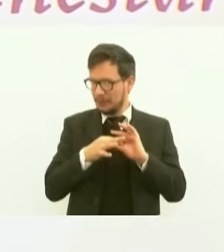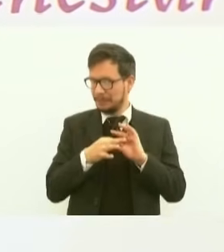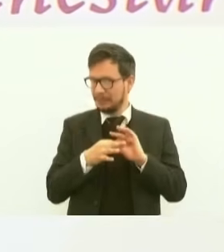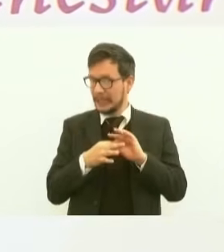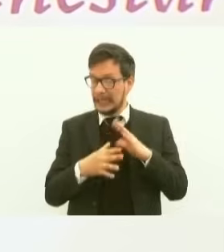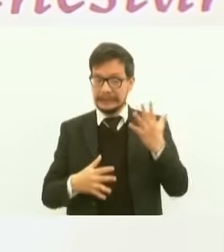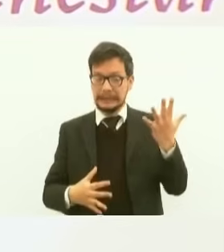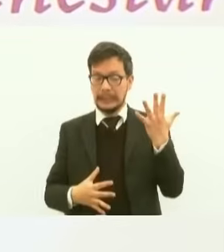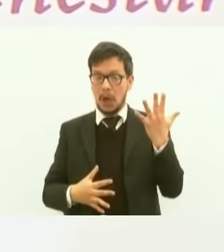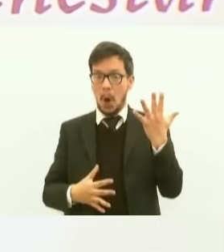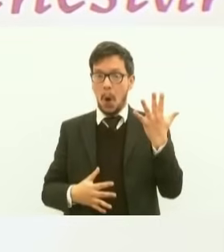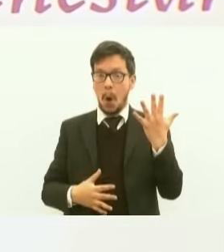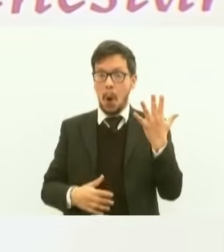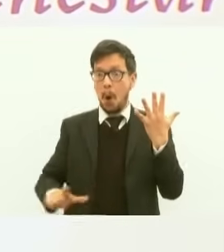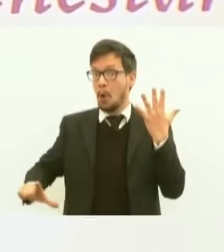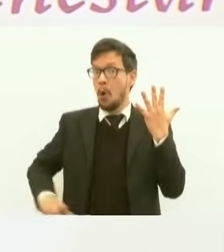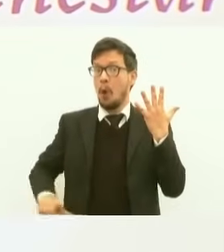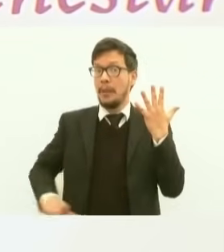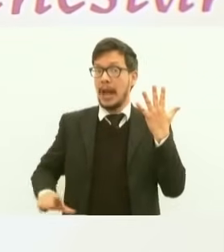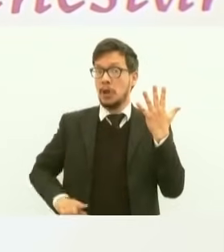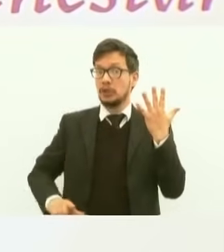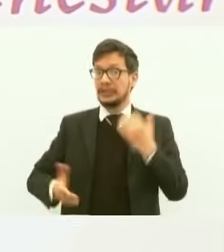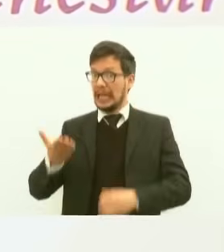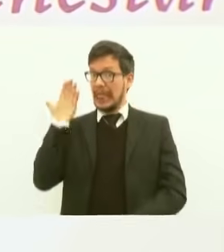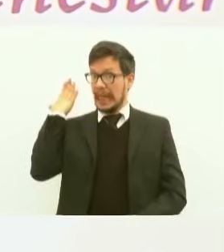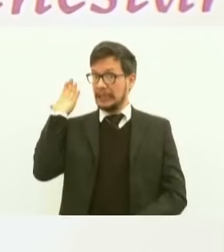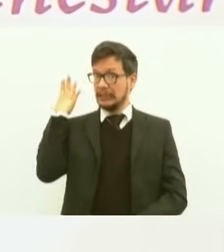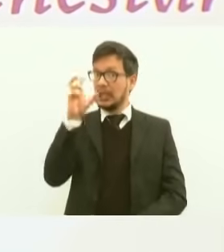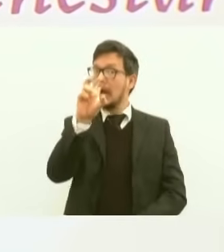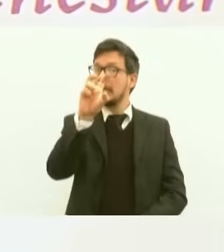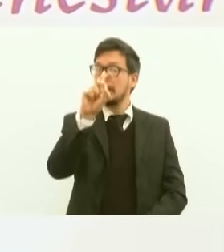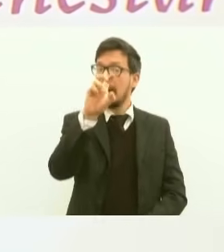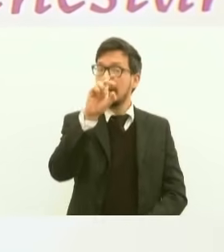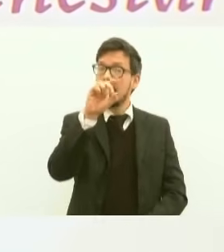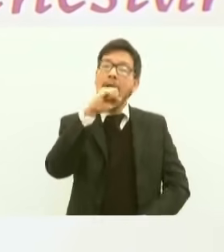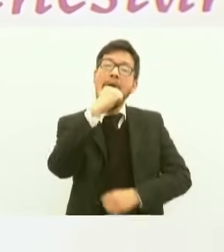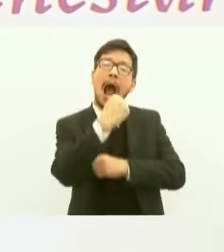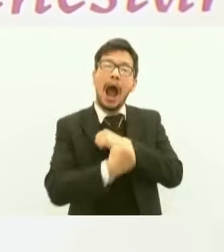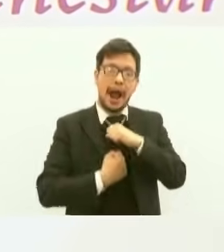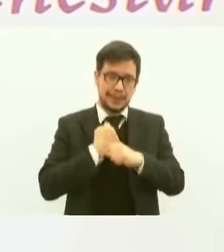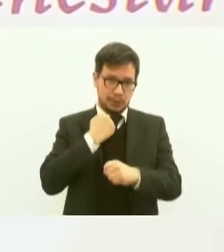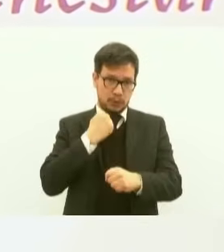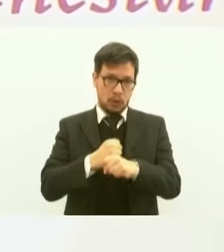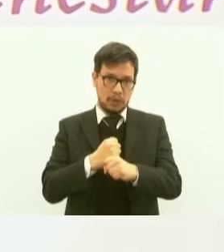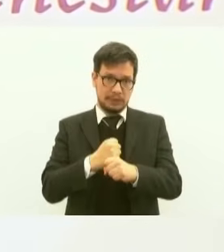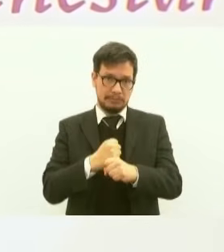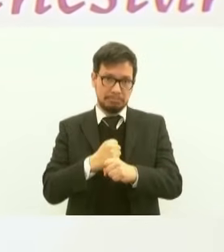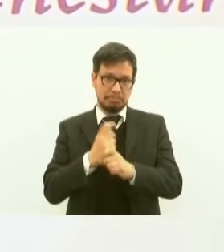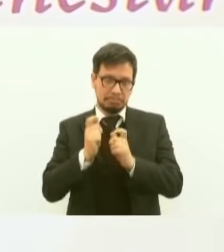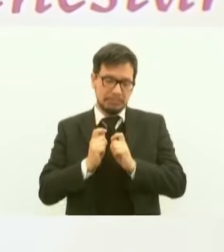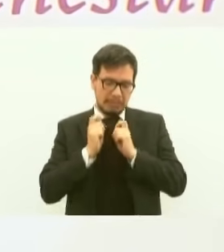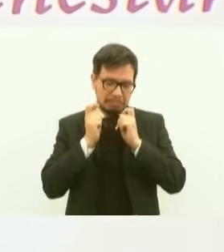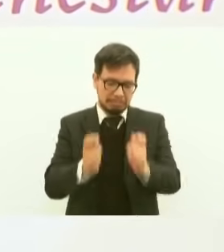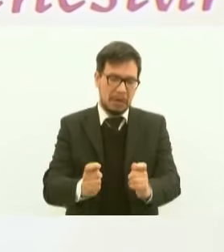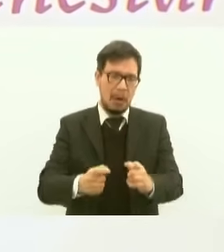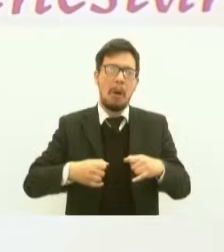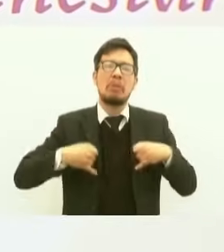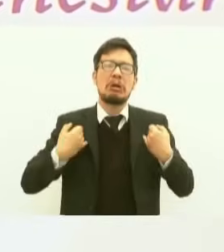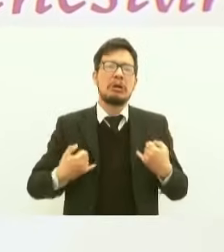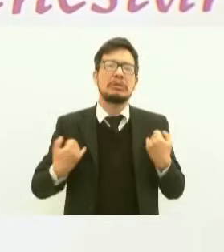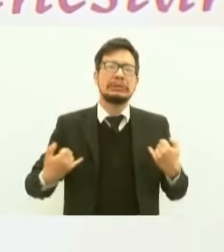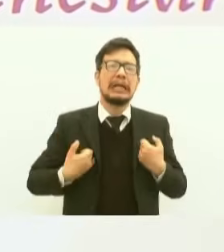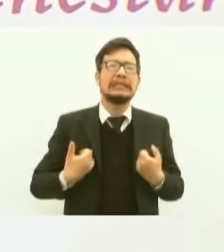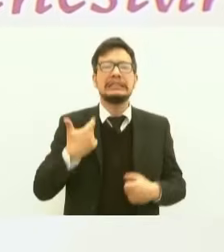gobiernos anteriores, 30 años, se destinaron a los jóvenes de México